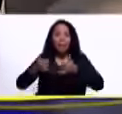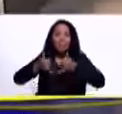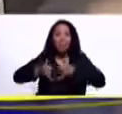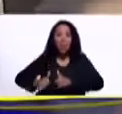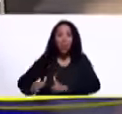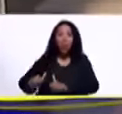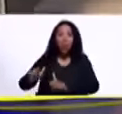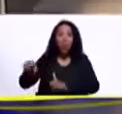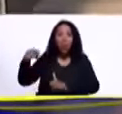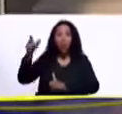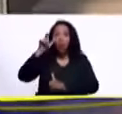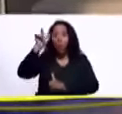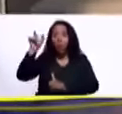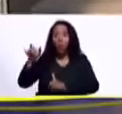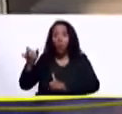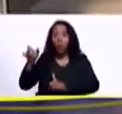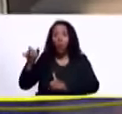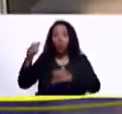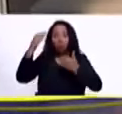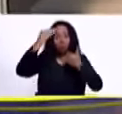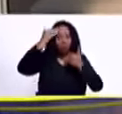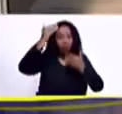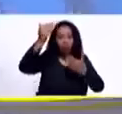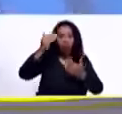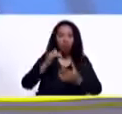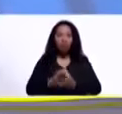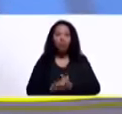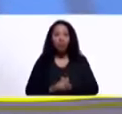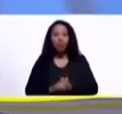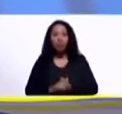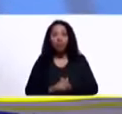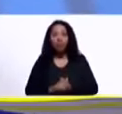armenios, mi saludo.